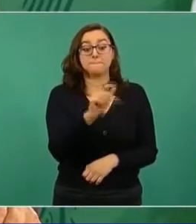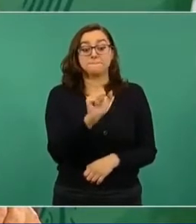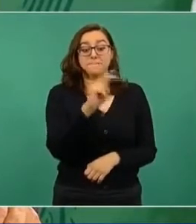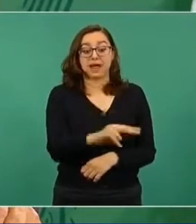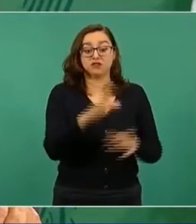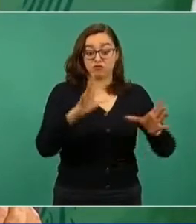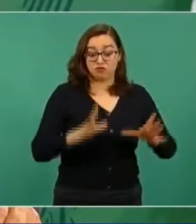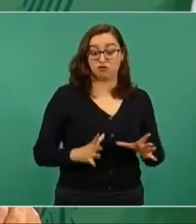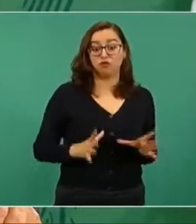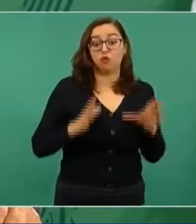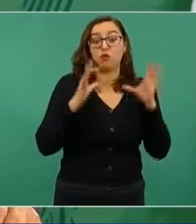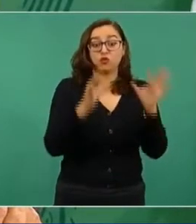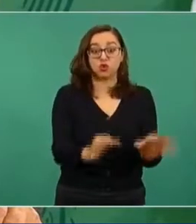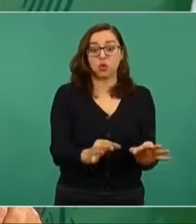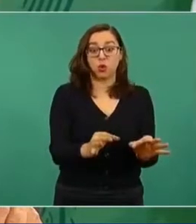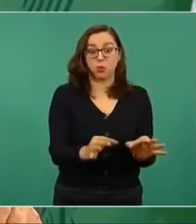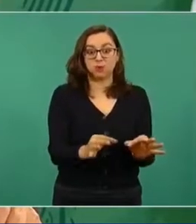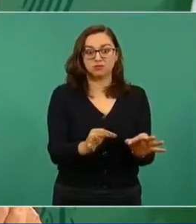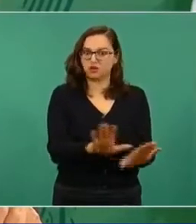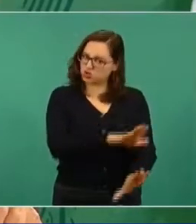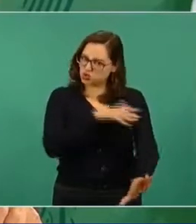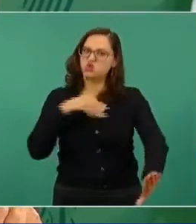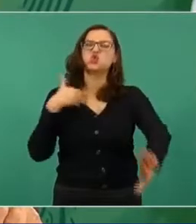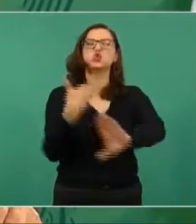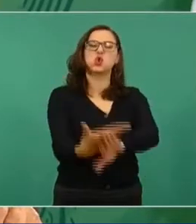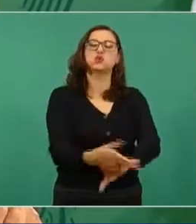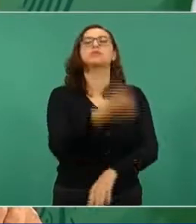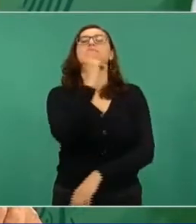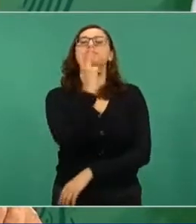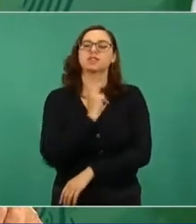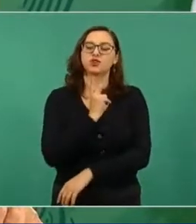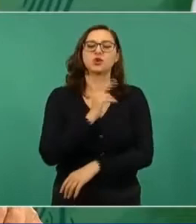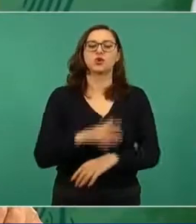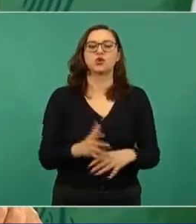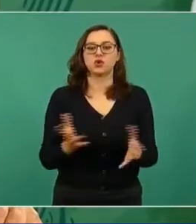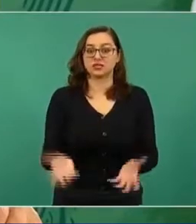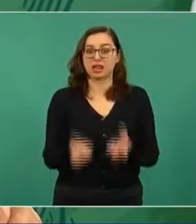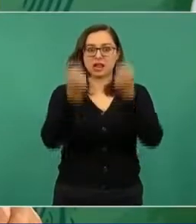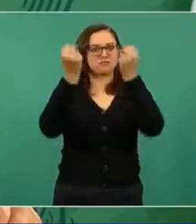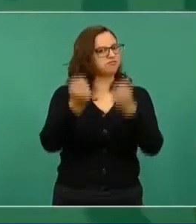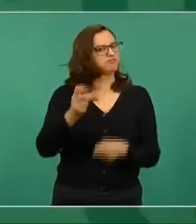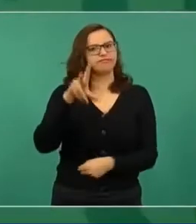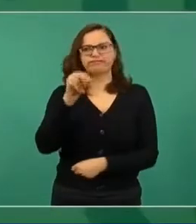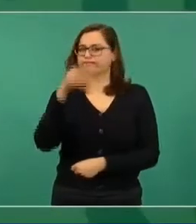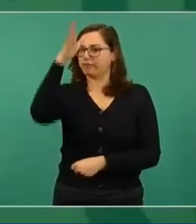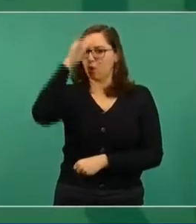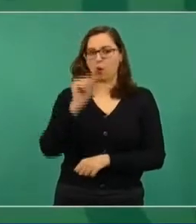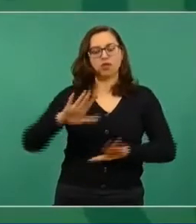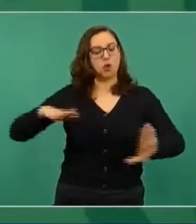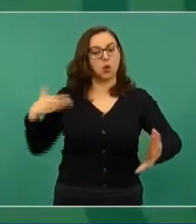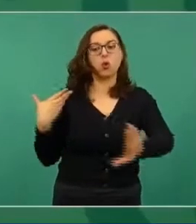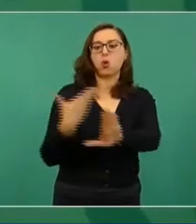petrolera, para oponerse a la expropiación petrolera.